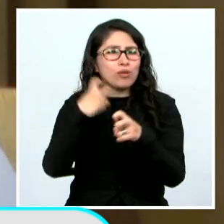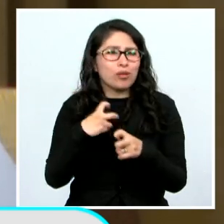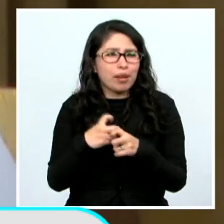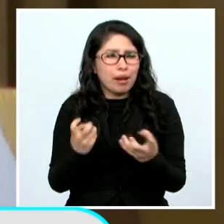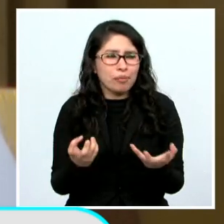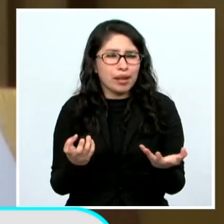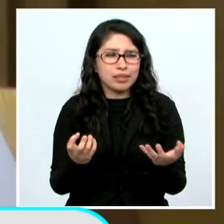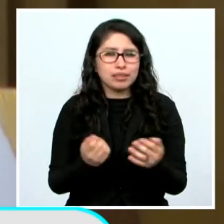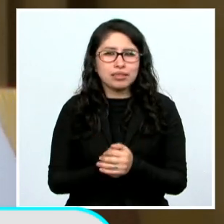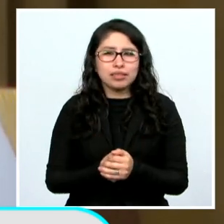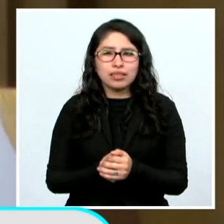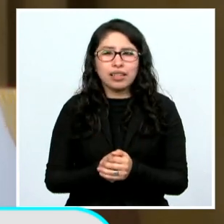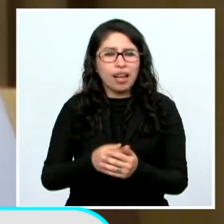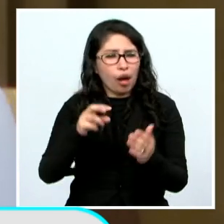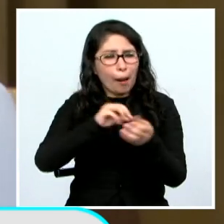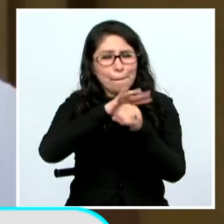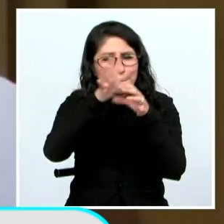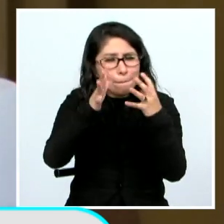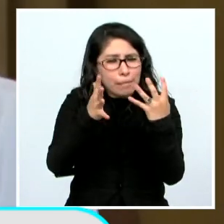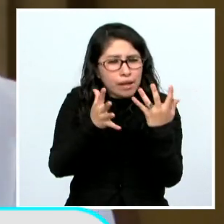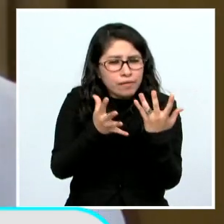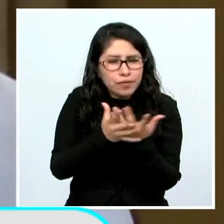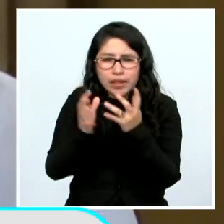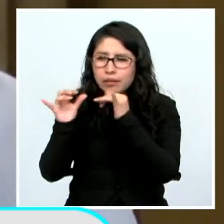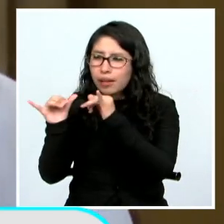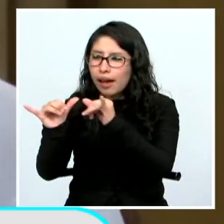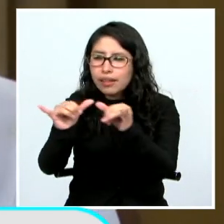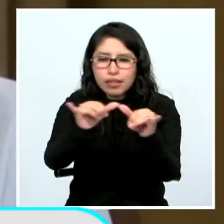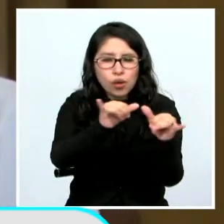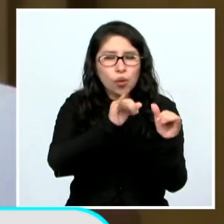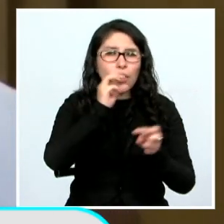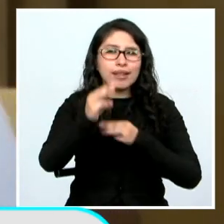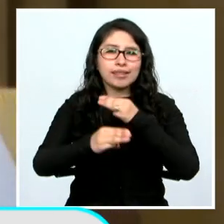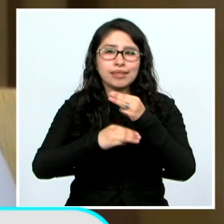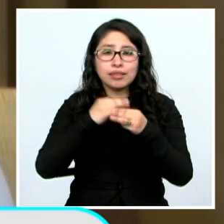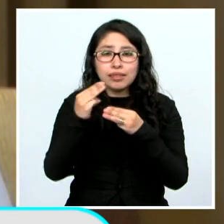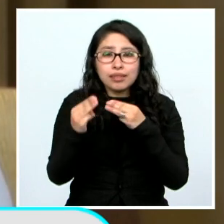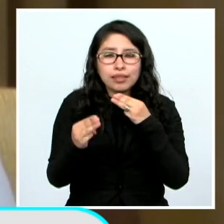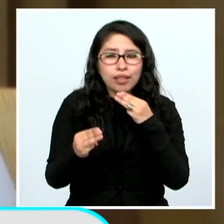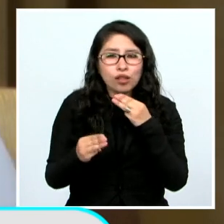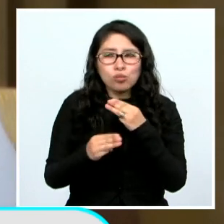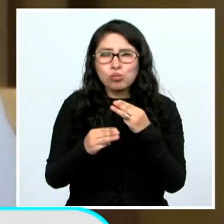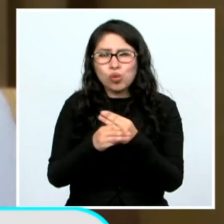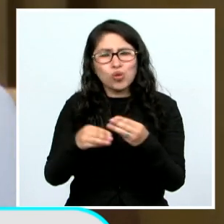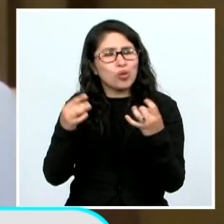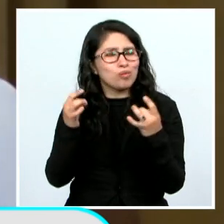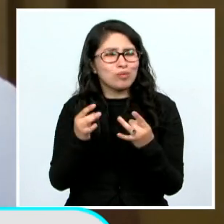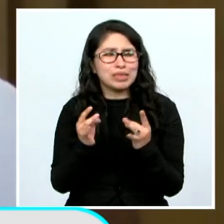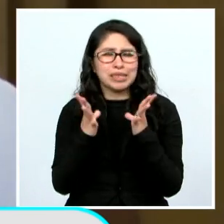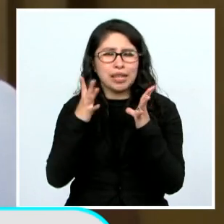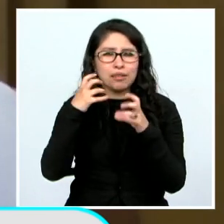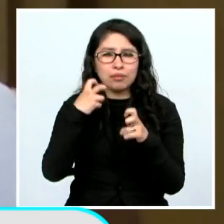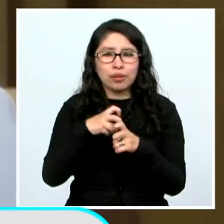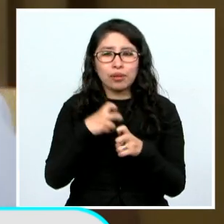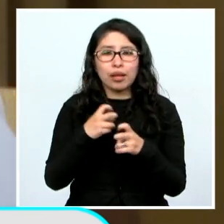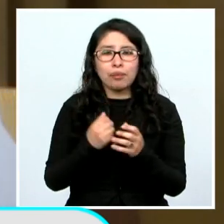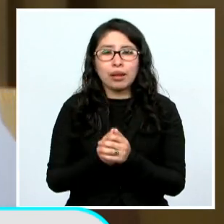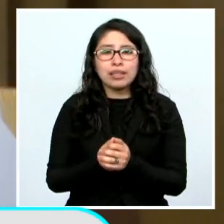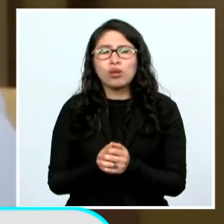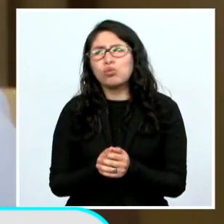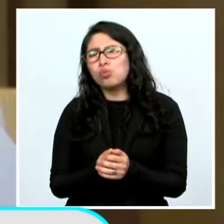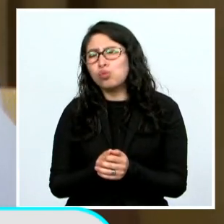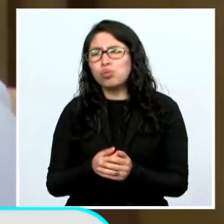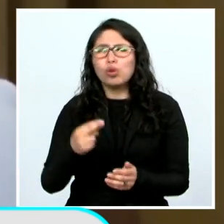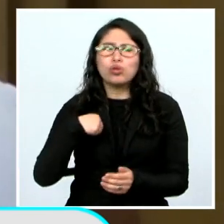que ha azotado en el mundo entero. Y hemos trabajado en salud, por ejemplo, Juan Carlos, como no se había hecho en